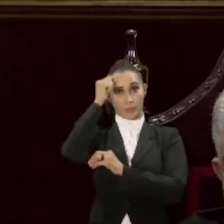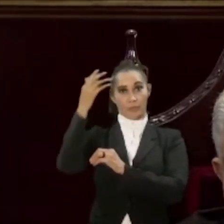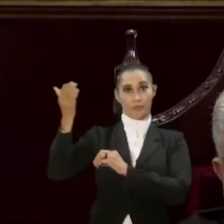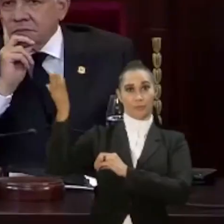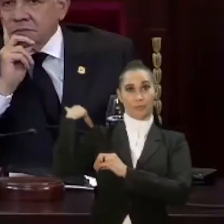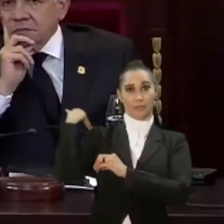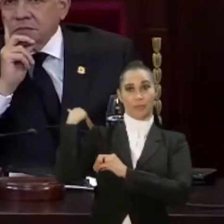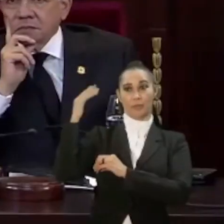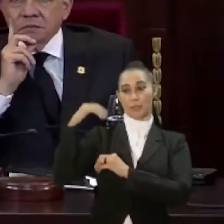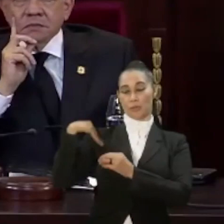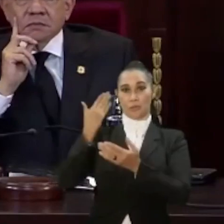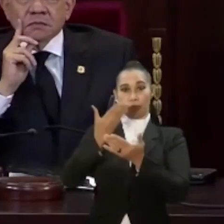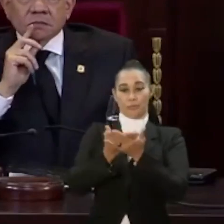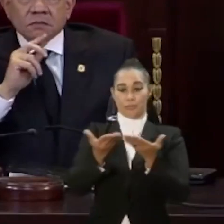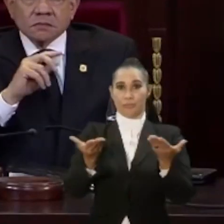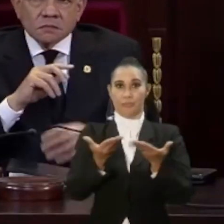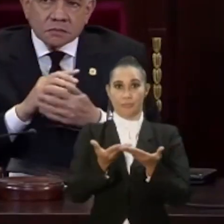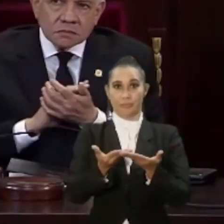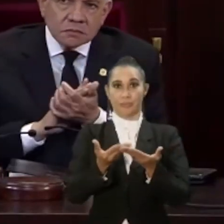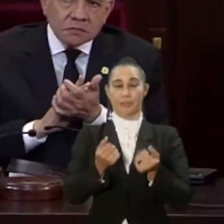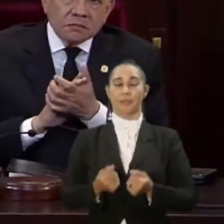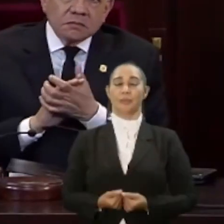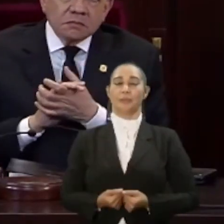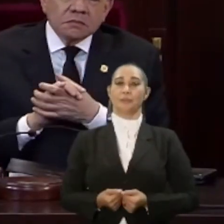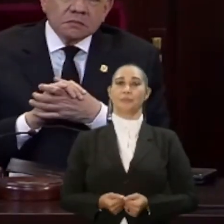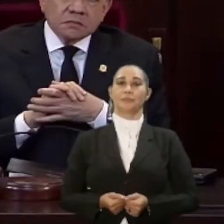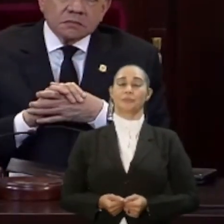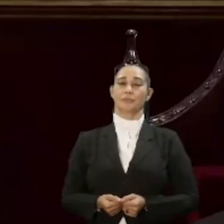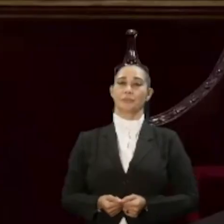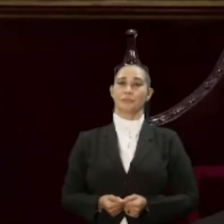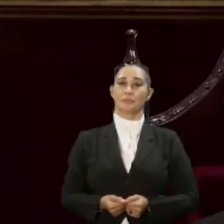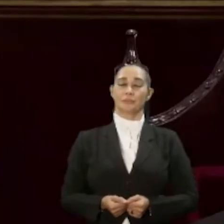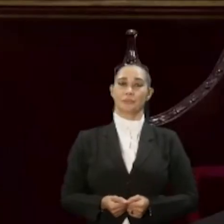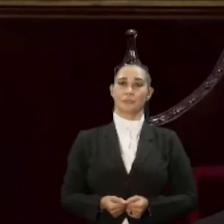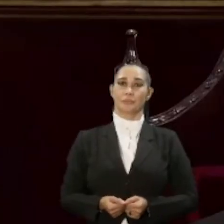que nosotros recibimos. Más aún,